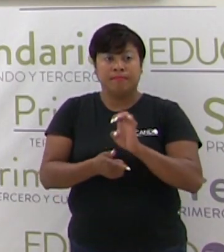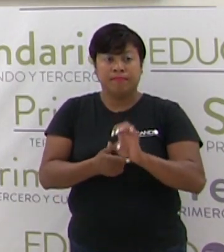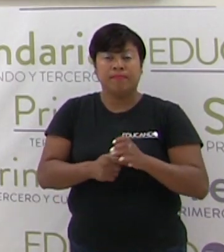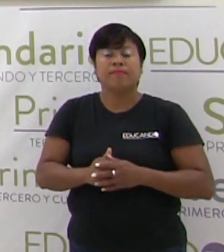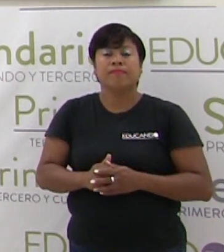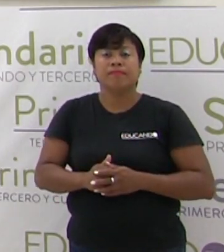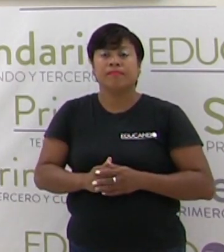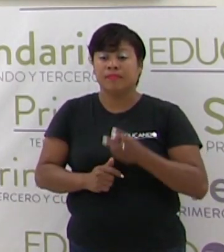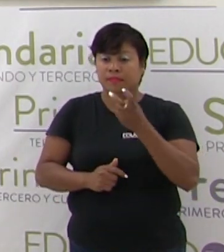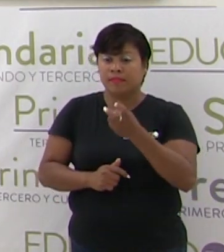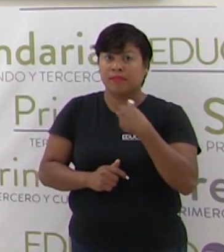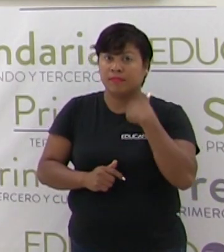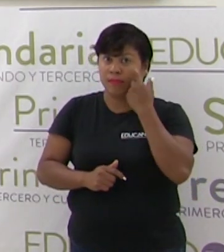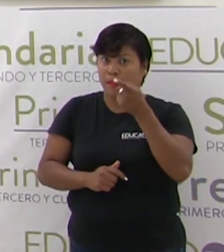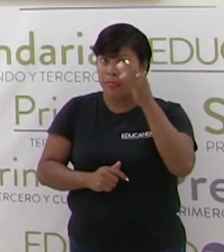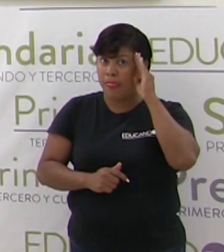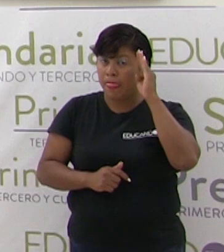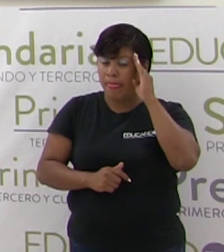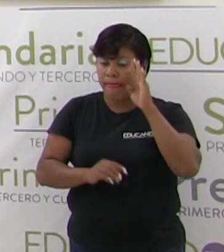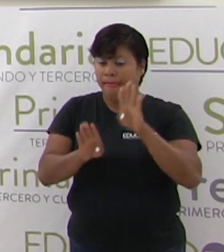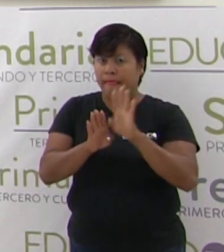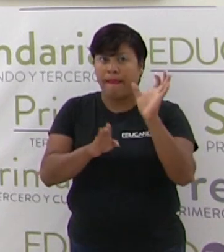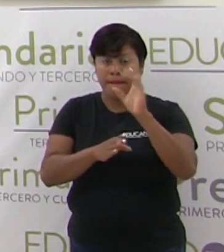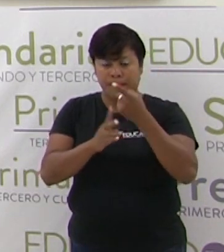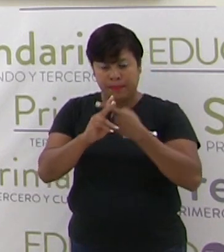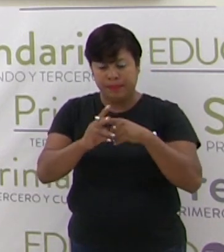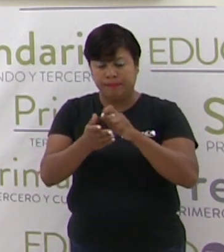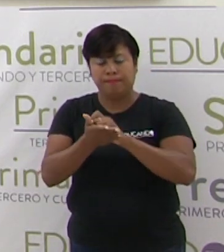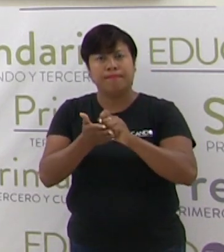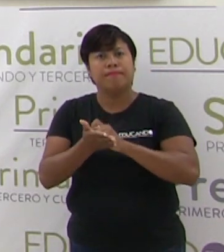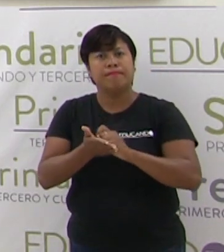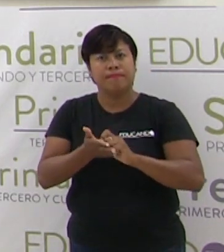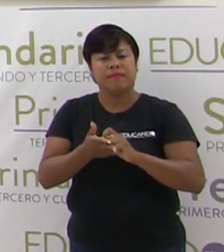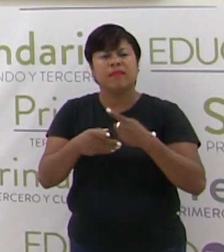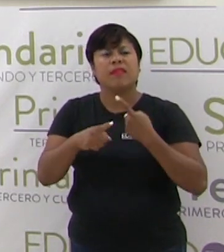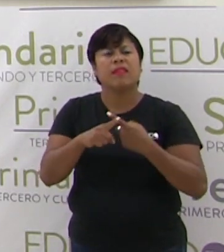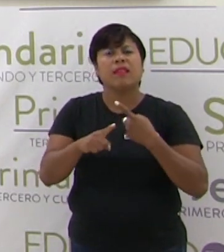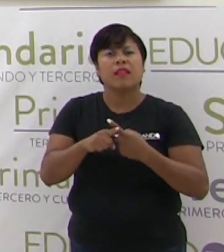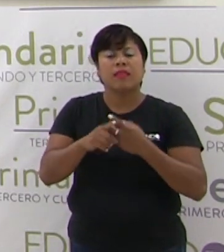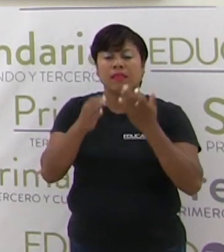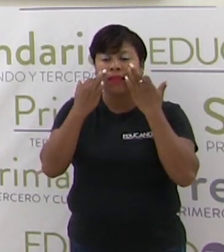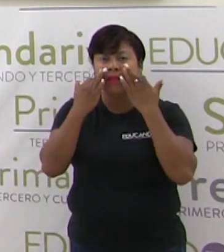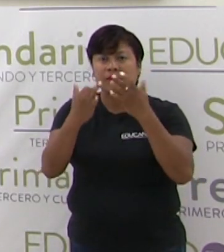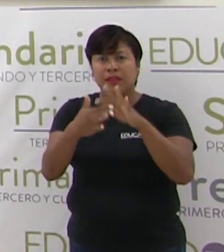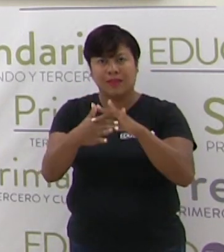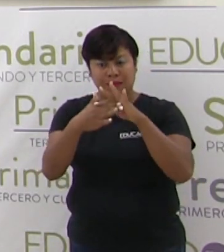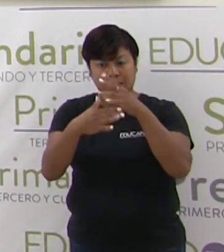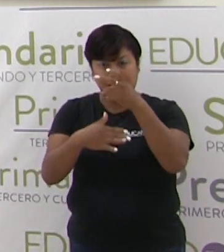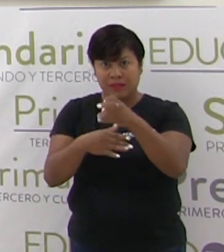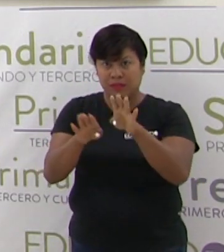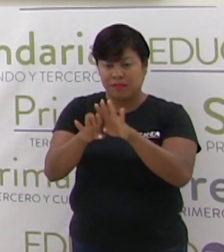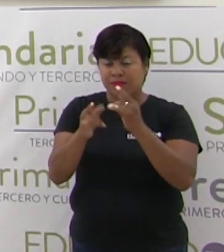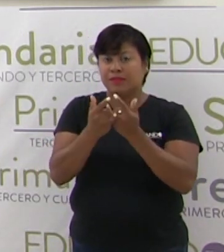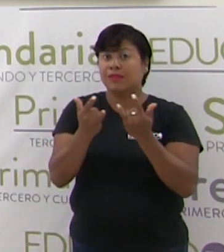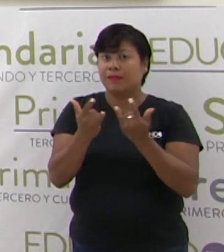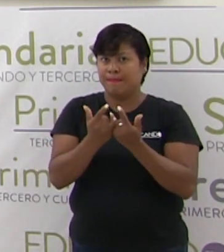Entonces, esto quiero que piensen al momento de escribir. ¿Quién va a ser el testigo de su crónica?